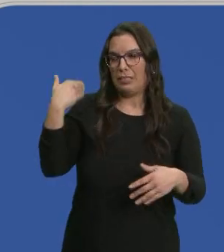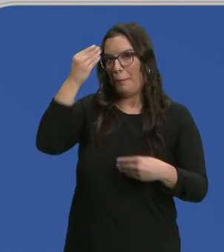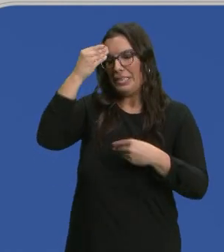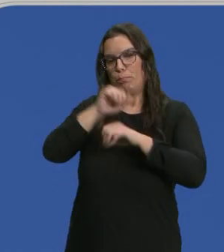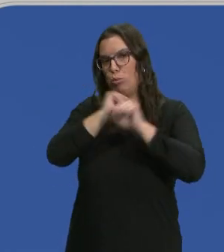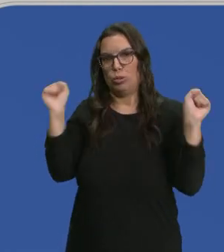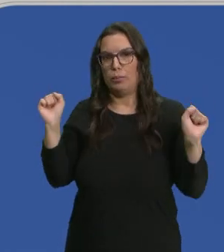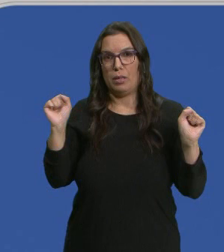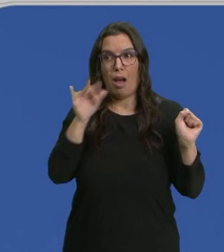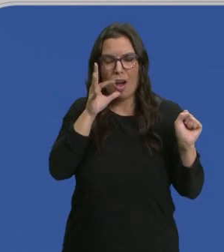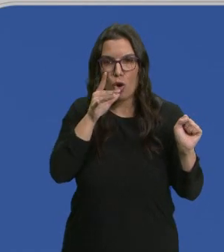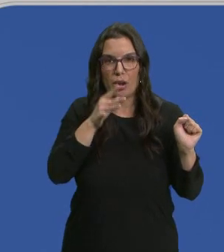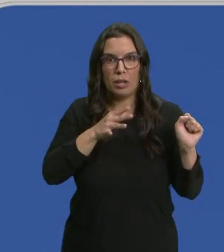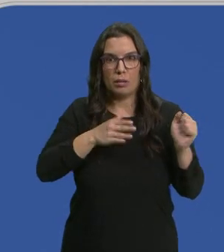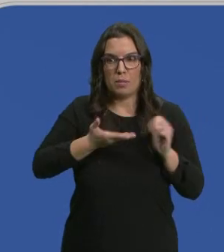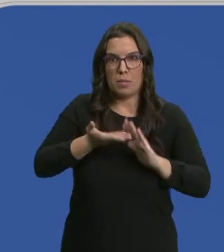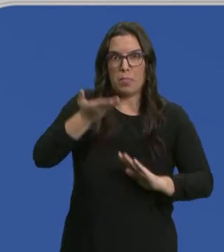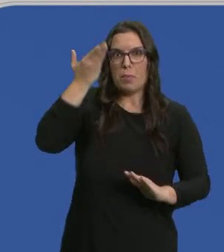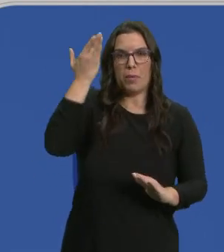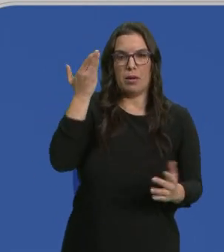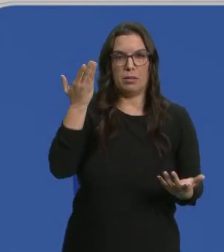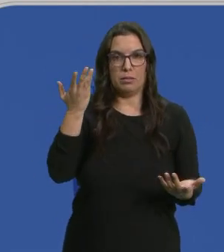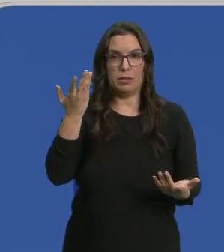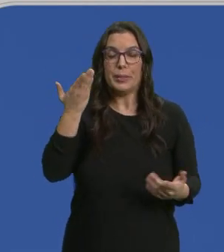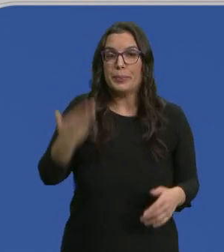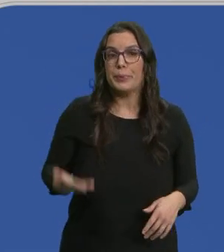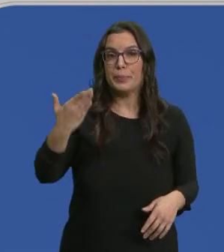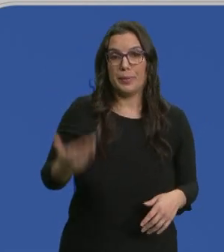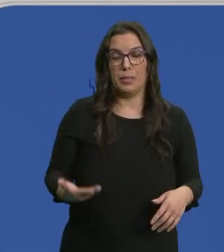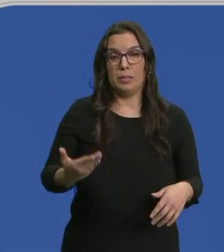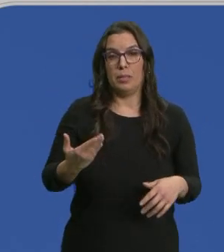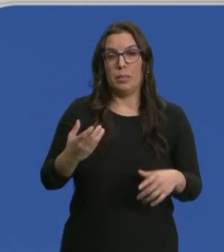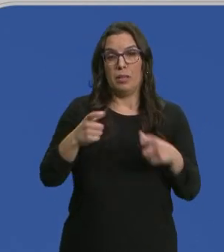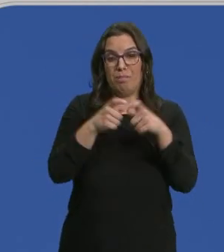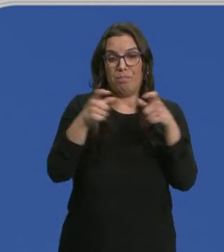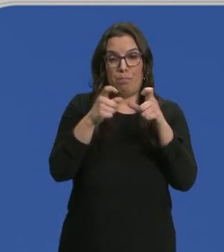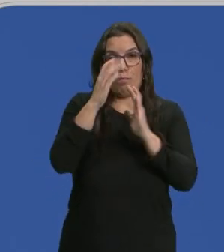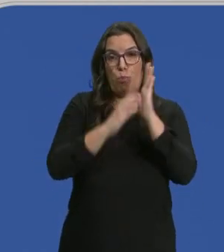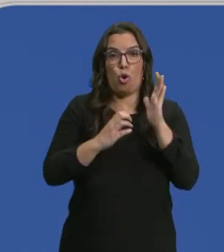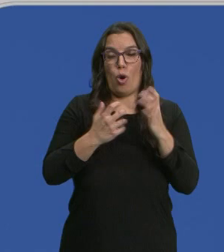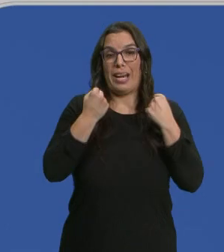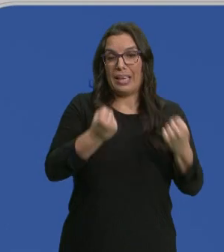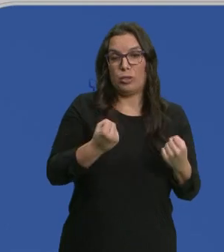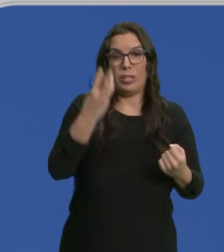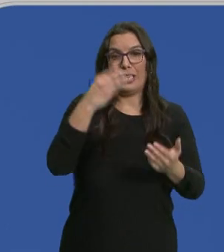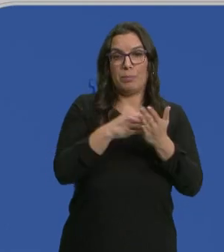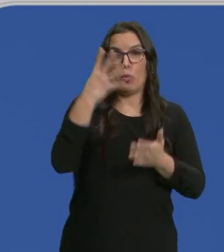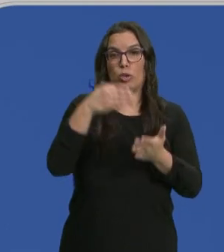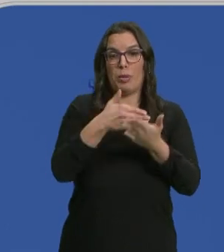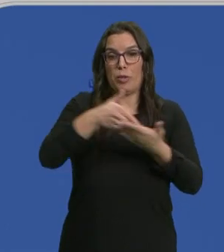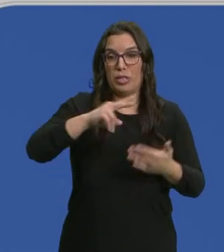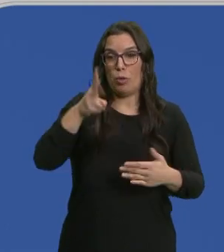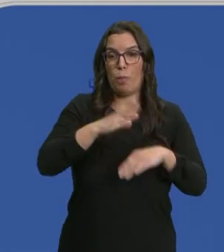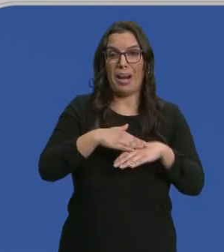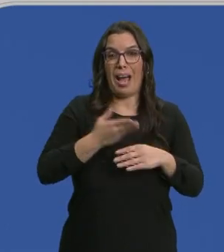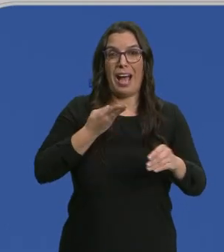pensábamos que nos iban que iban a llegar a ese punto. Es imprescindible un bono energético de 3.000, 4.000 millones de euros para ayudarnos